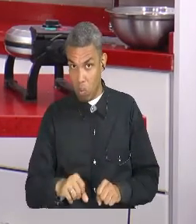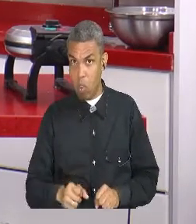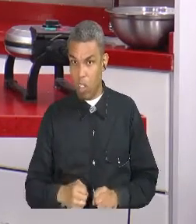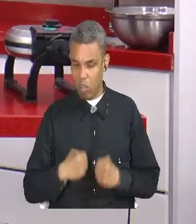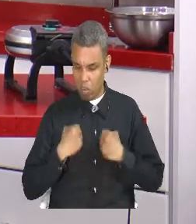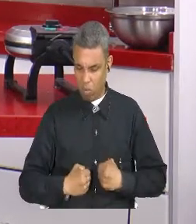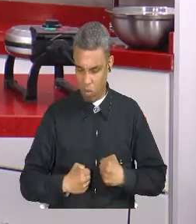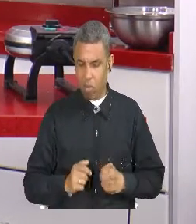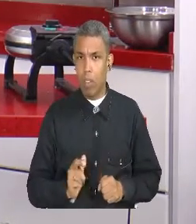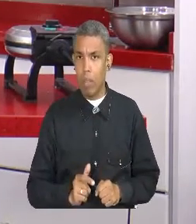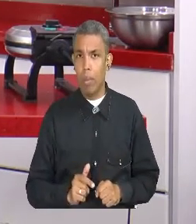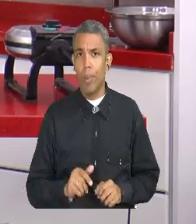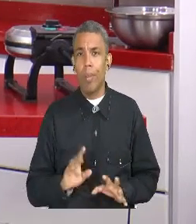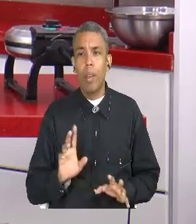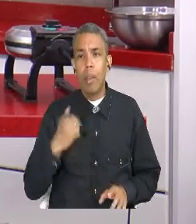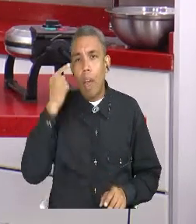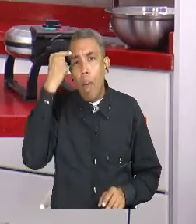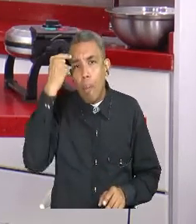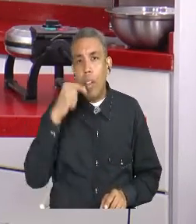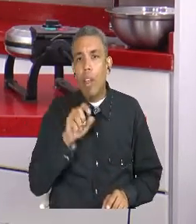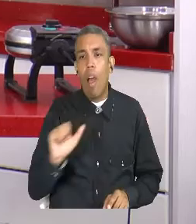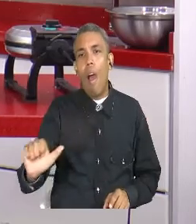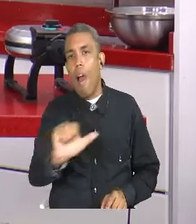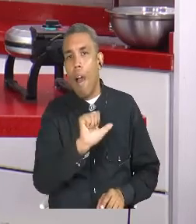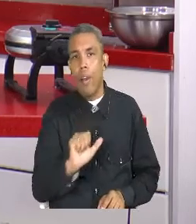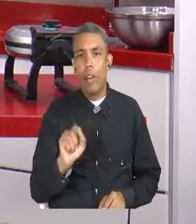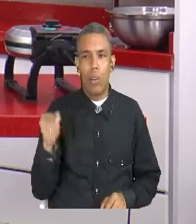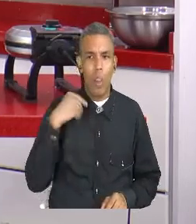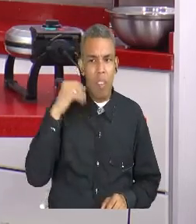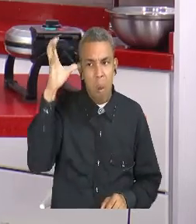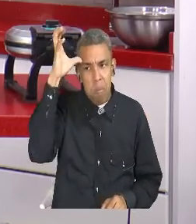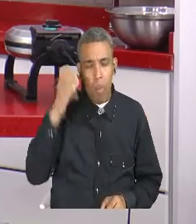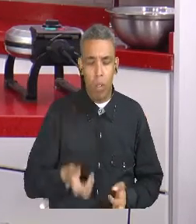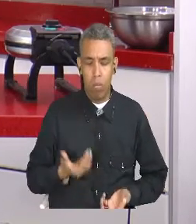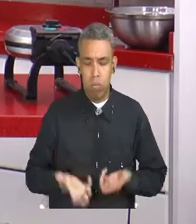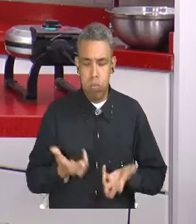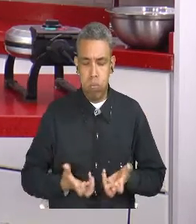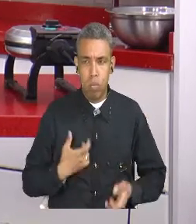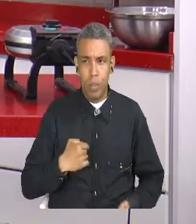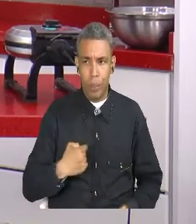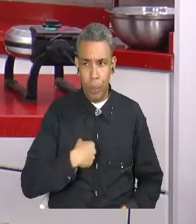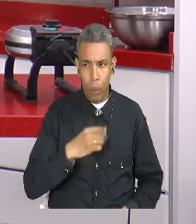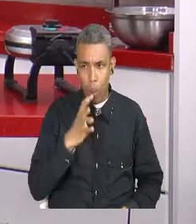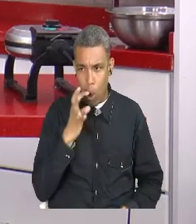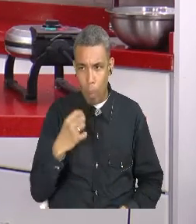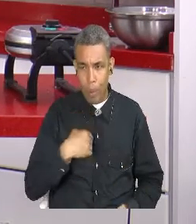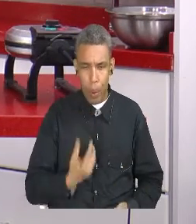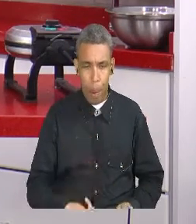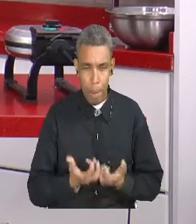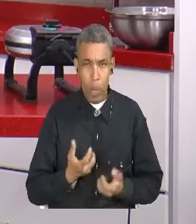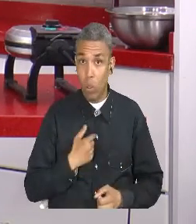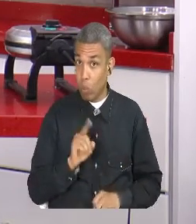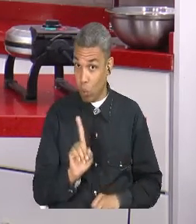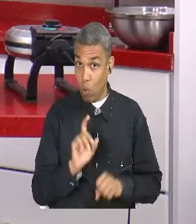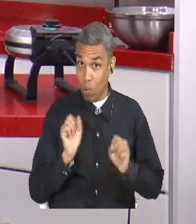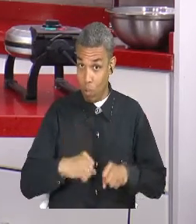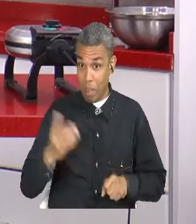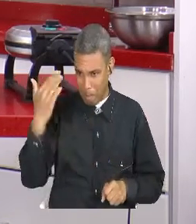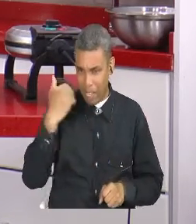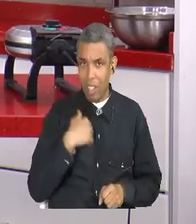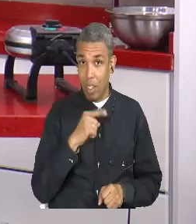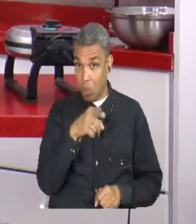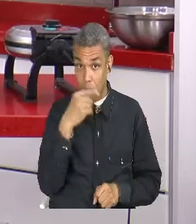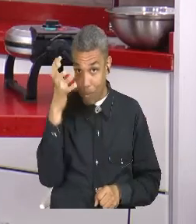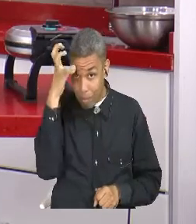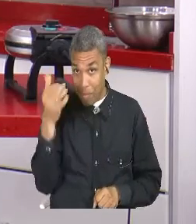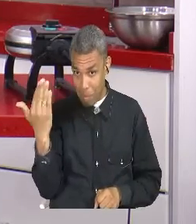sabemos cocinar. Sí, ¿sí? Señor. Entonces, anímense y un día de esto están con nosotros acá en su programa A Pedir de Boca. Sí, señoras y